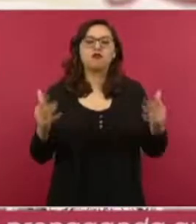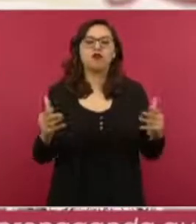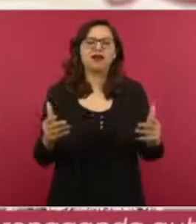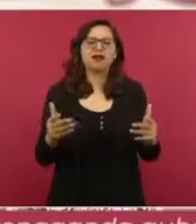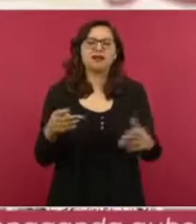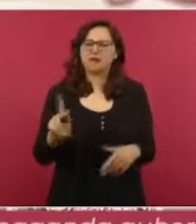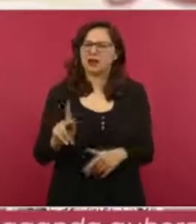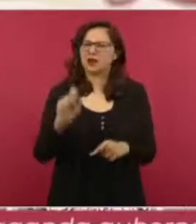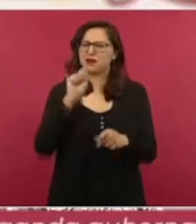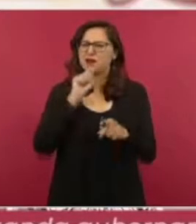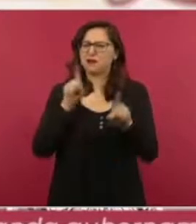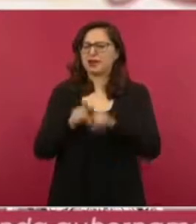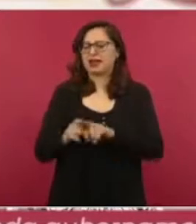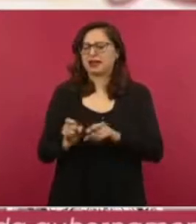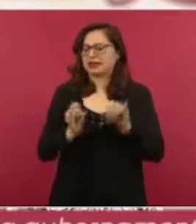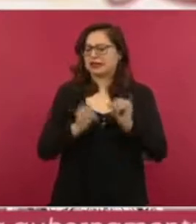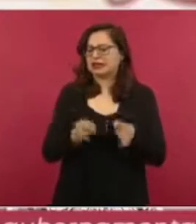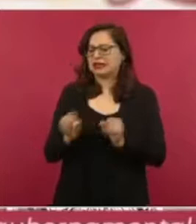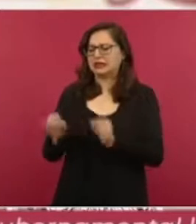particular, hay que